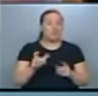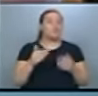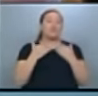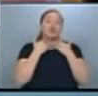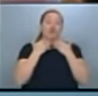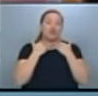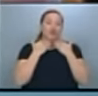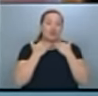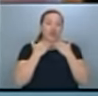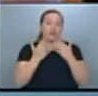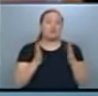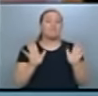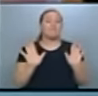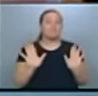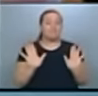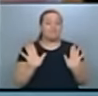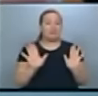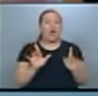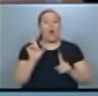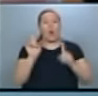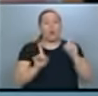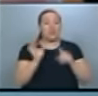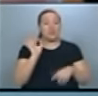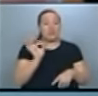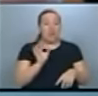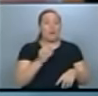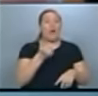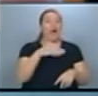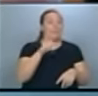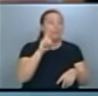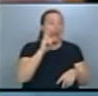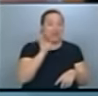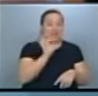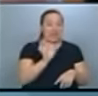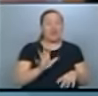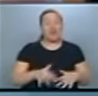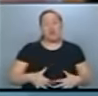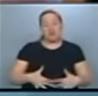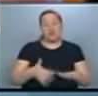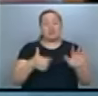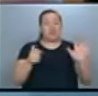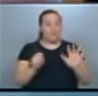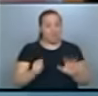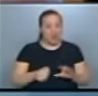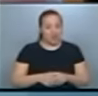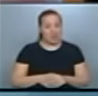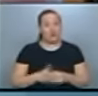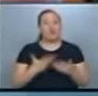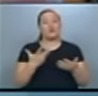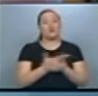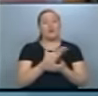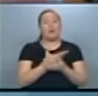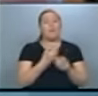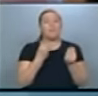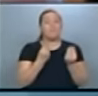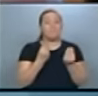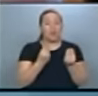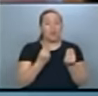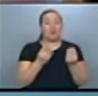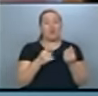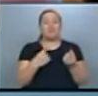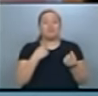yo. Habrá quienes lo saben, Amalia lo debe saber. Está embarazada de 6 meses Pobre y obviamente Amalia. Sufriendo porque además de descubrir